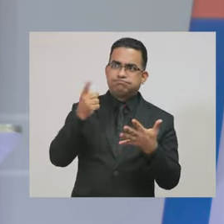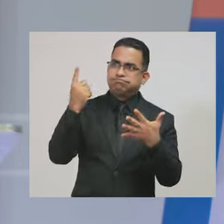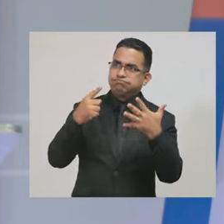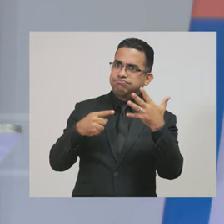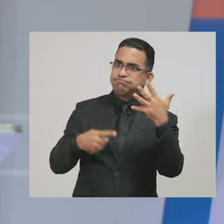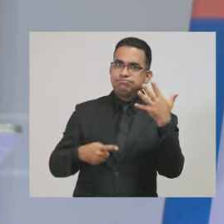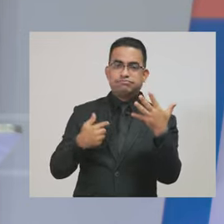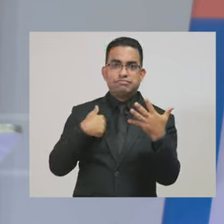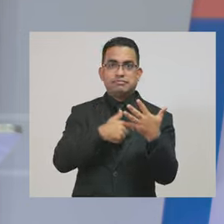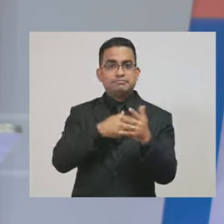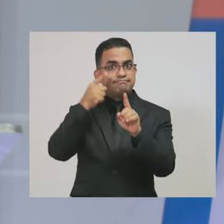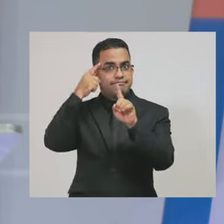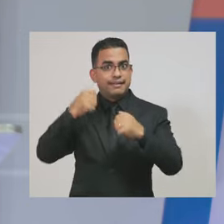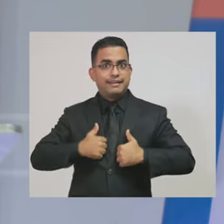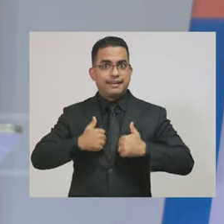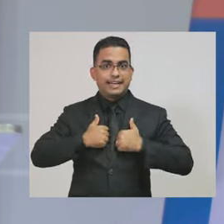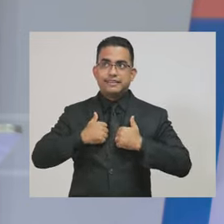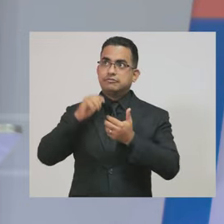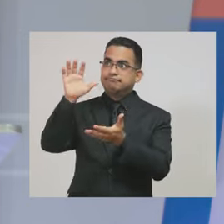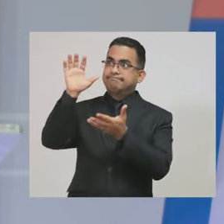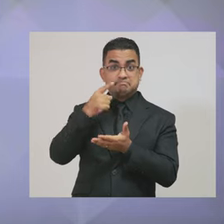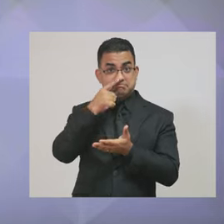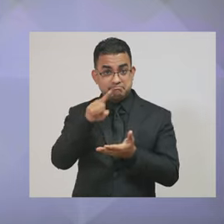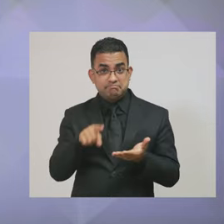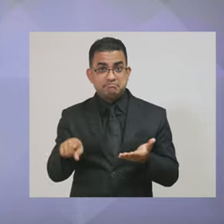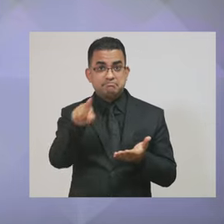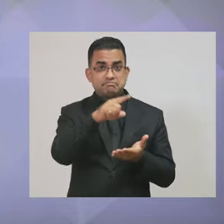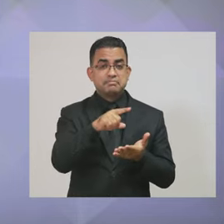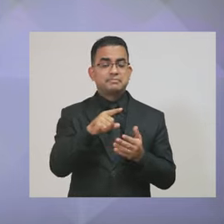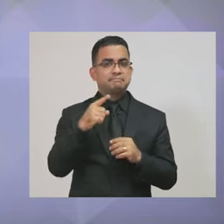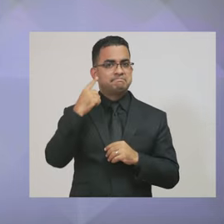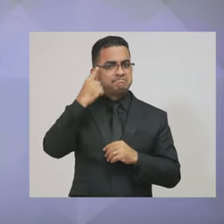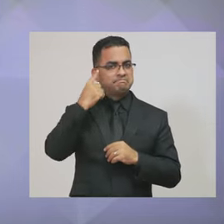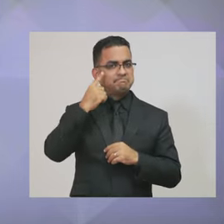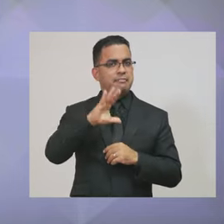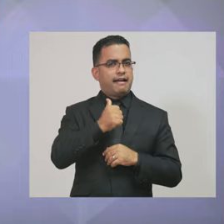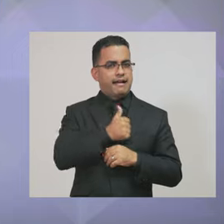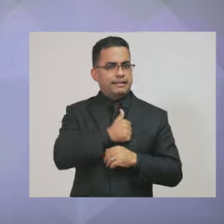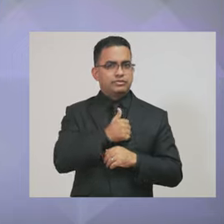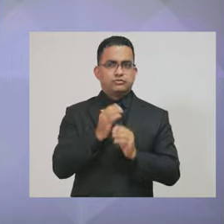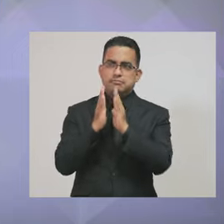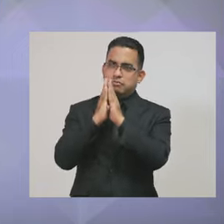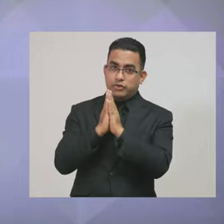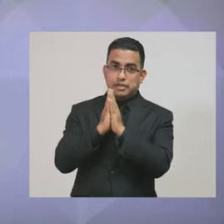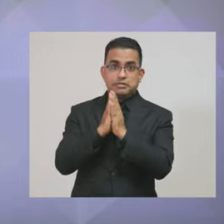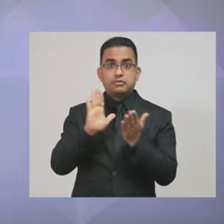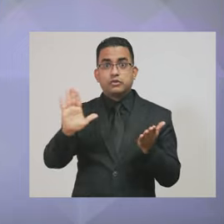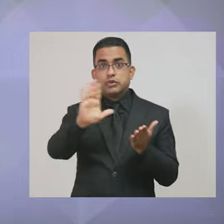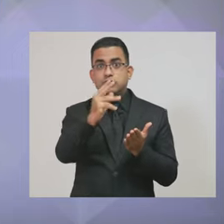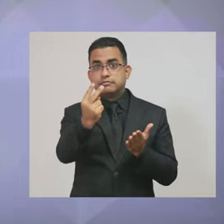tantas gracias en nuestro caminar y en nuestro proyecto de vida por ello les invito a esa actitud de oración